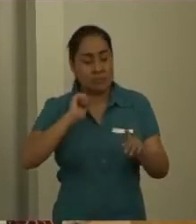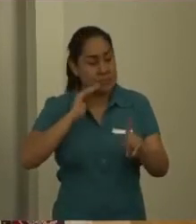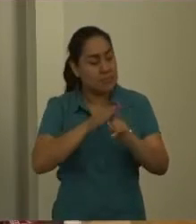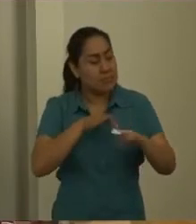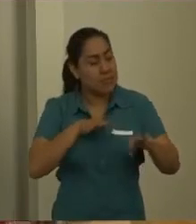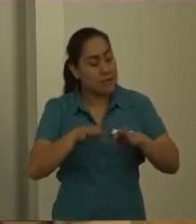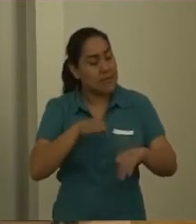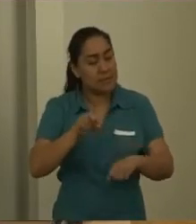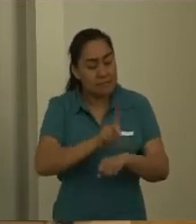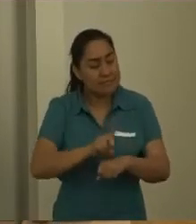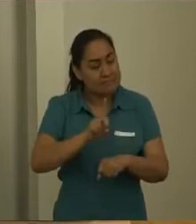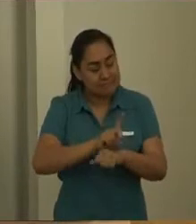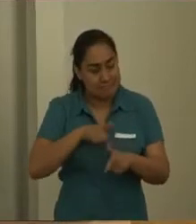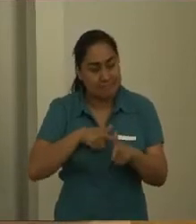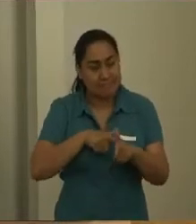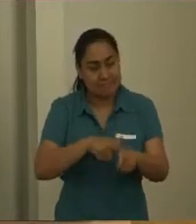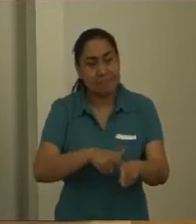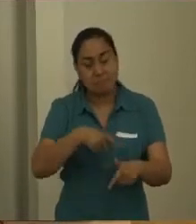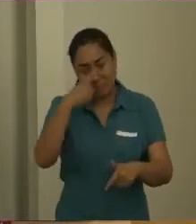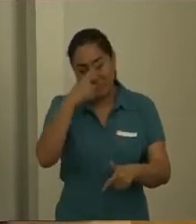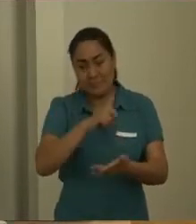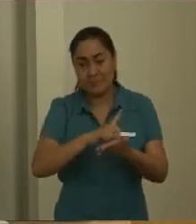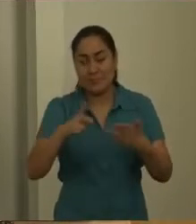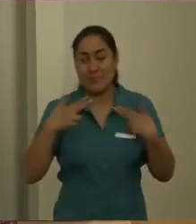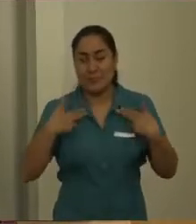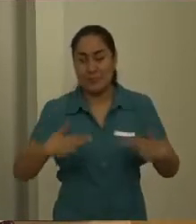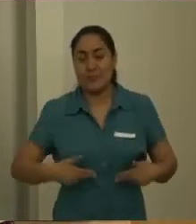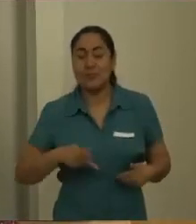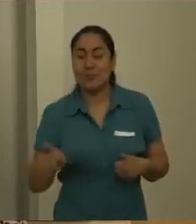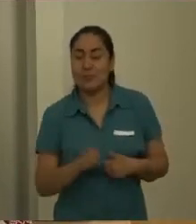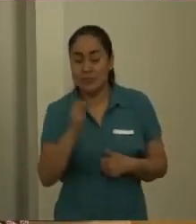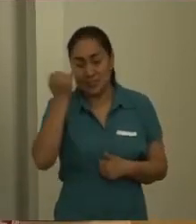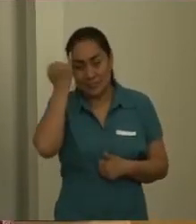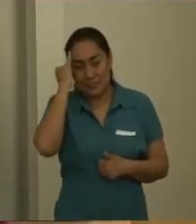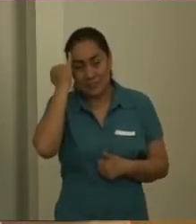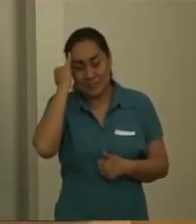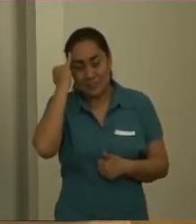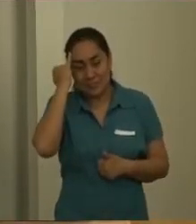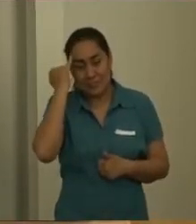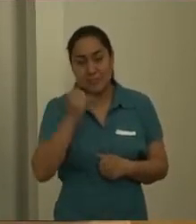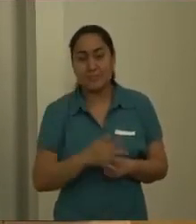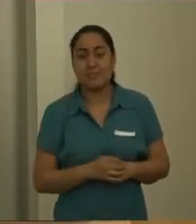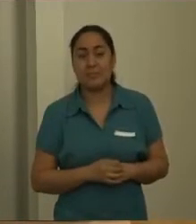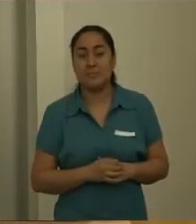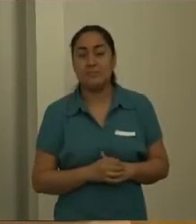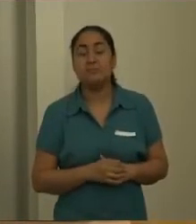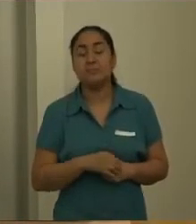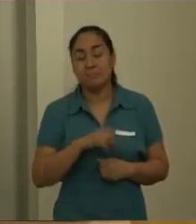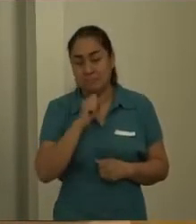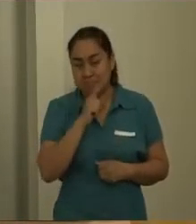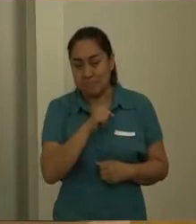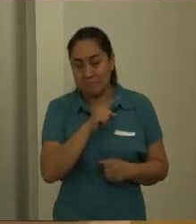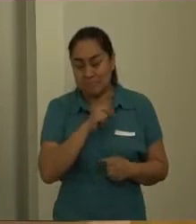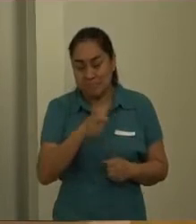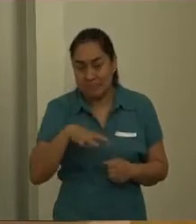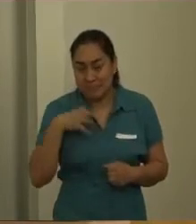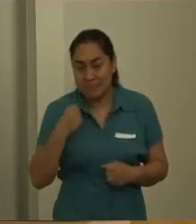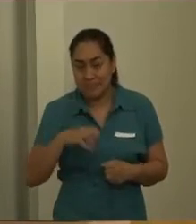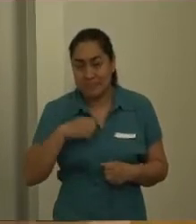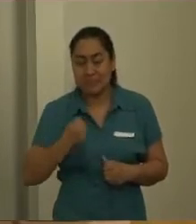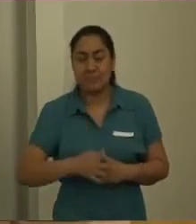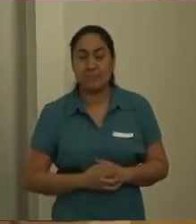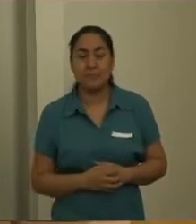constante por alcanzar los derechos de los pueblos indígenas y que siempre habría sido 40 en este esfuerzo